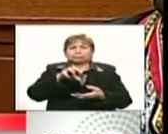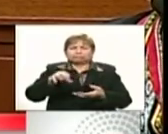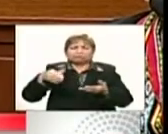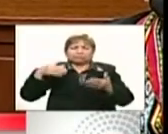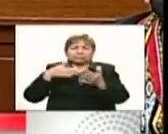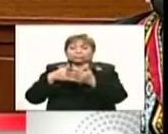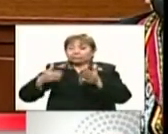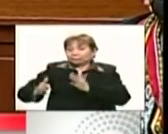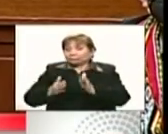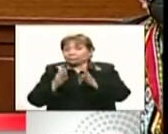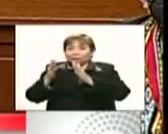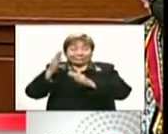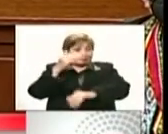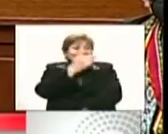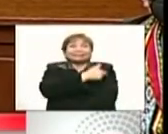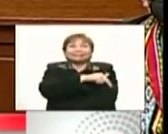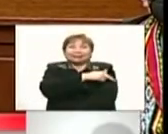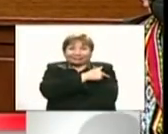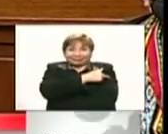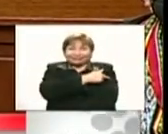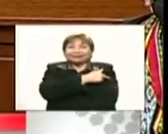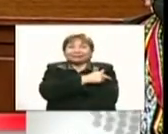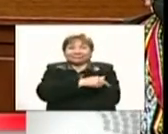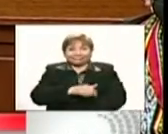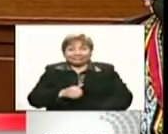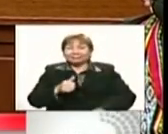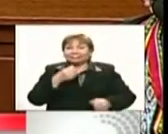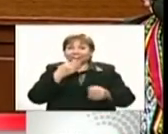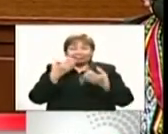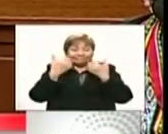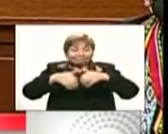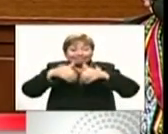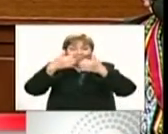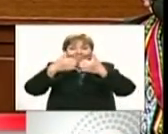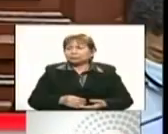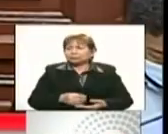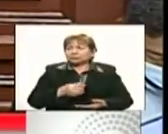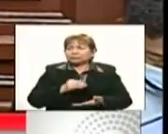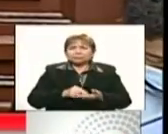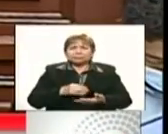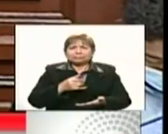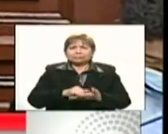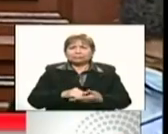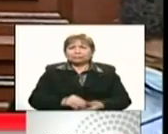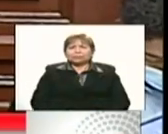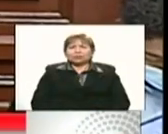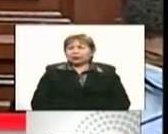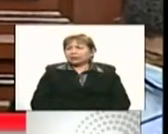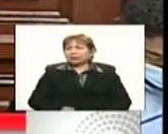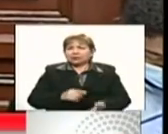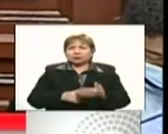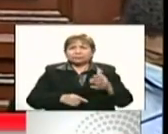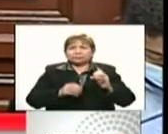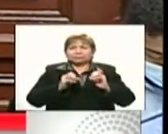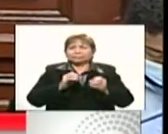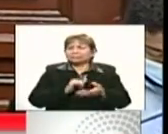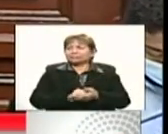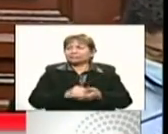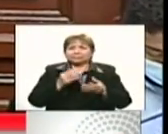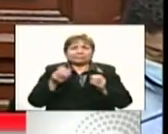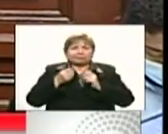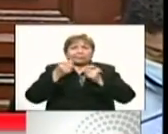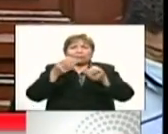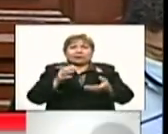total de 130. Y yo la verdad que veo que es forzar algo que está previsto en la Constitución, que se